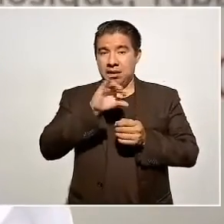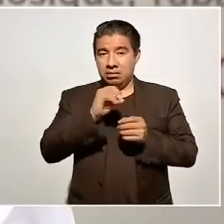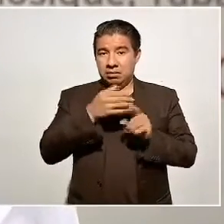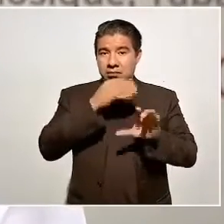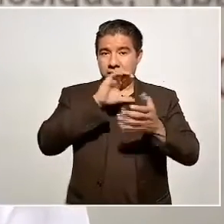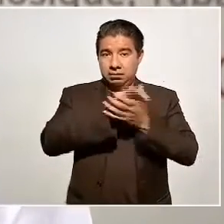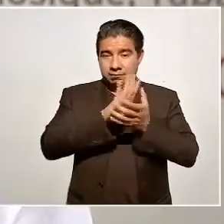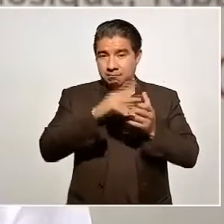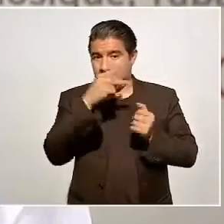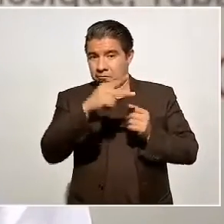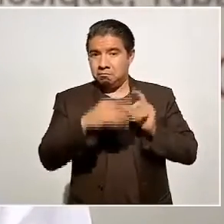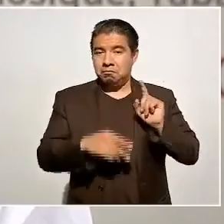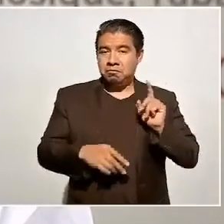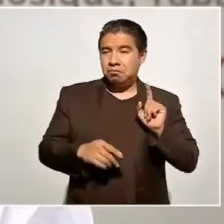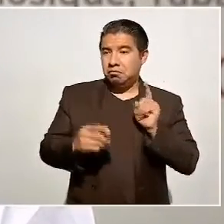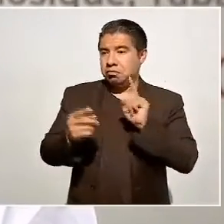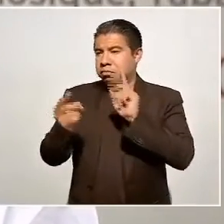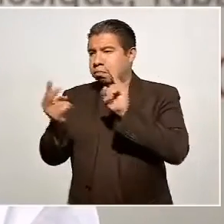le dice